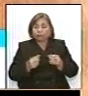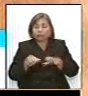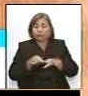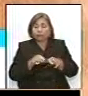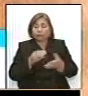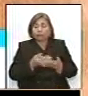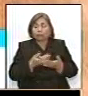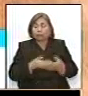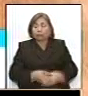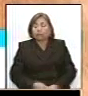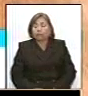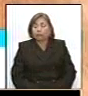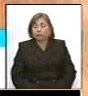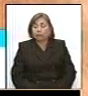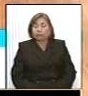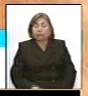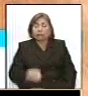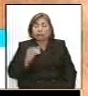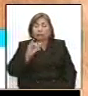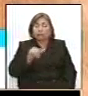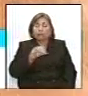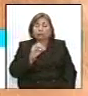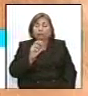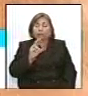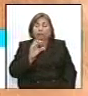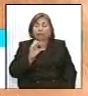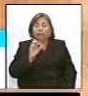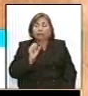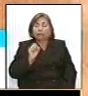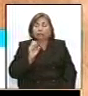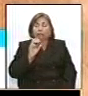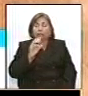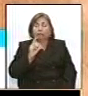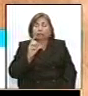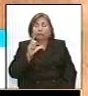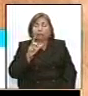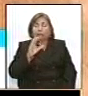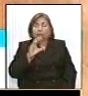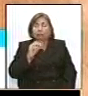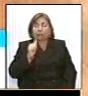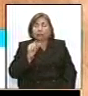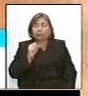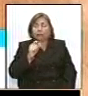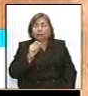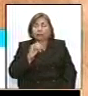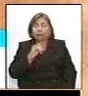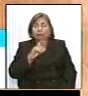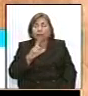caso del congresista Jorge del Castillo y en el caso de la congresista Marita Herrera.